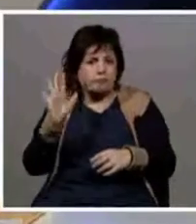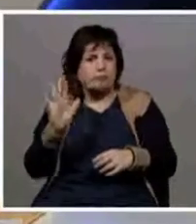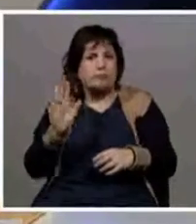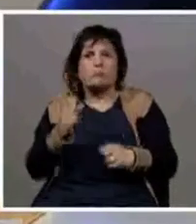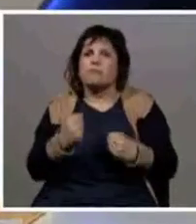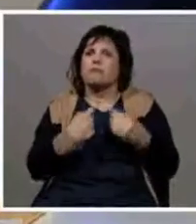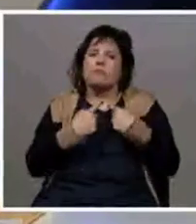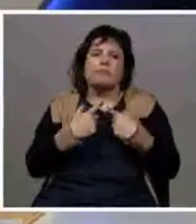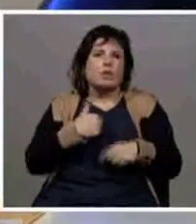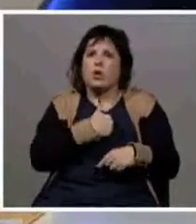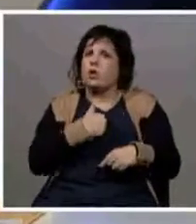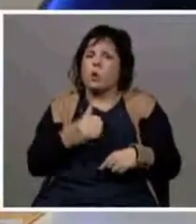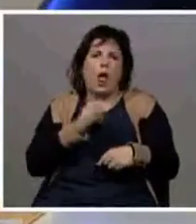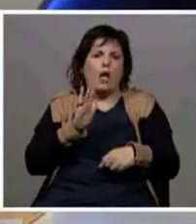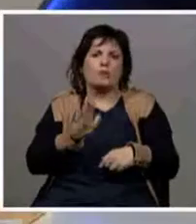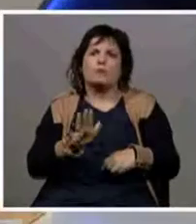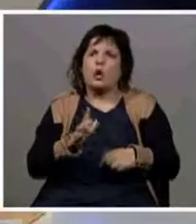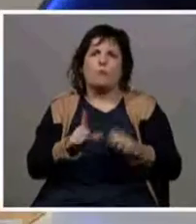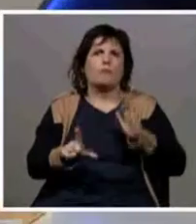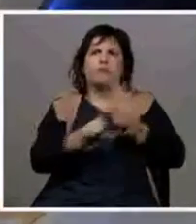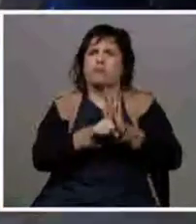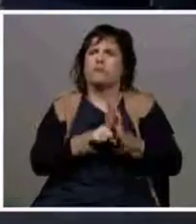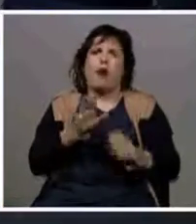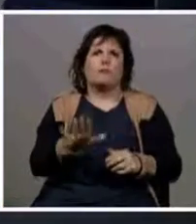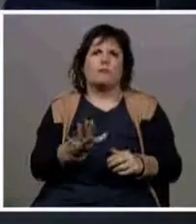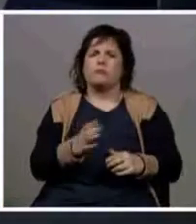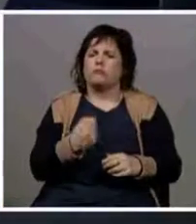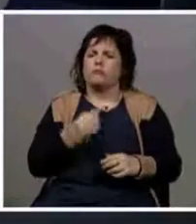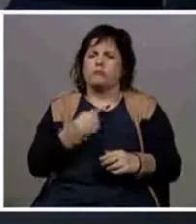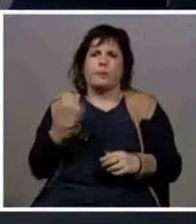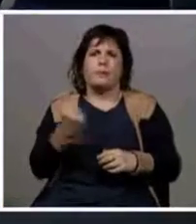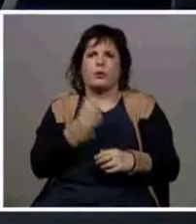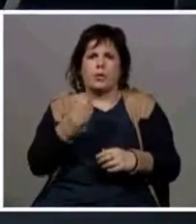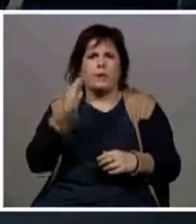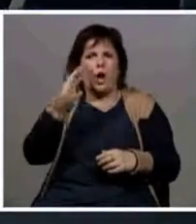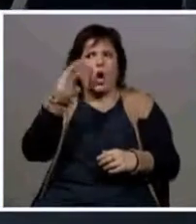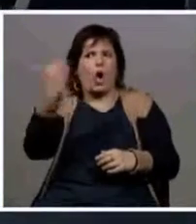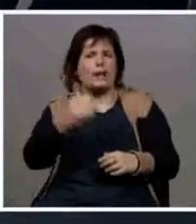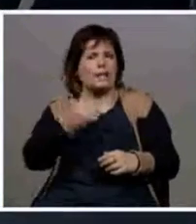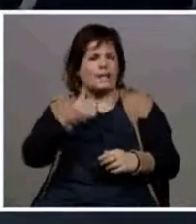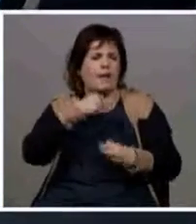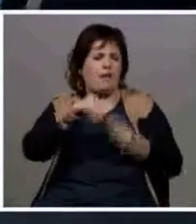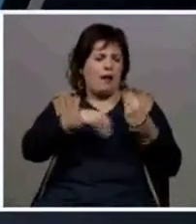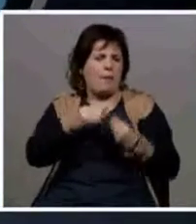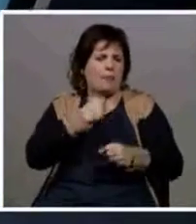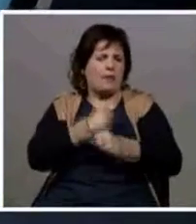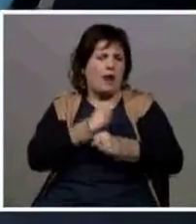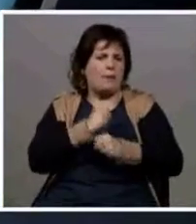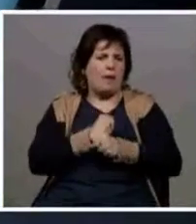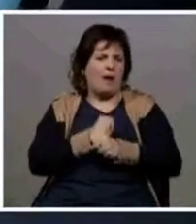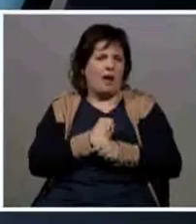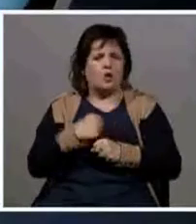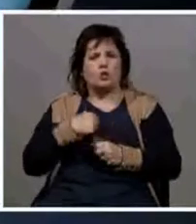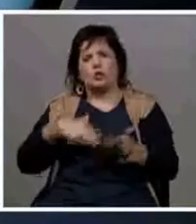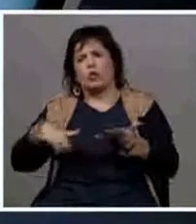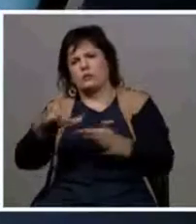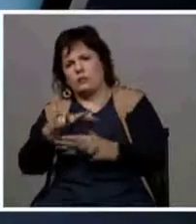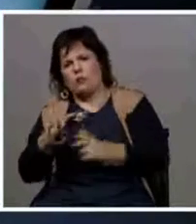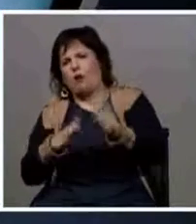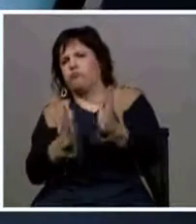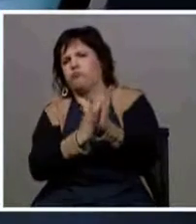función que las legitima en un lugar reconocido familiarmente socialmente comunitariamente